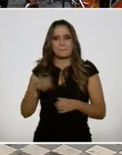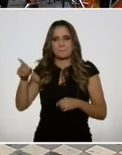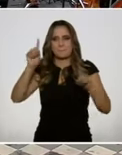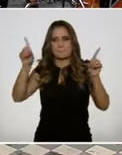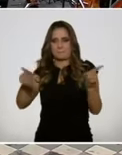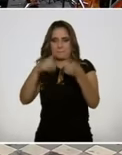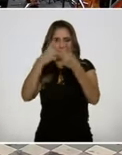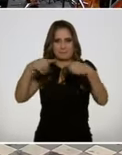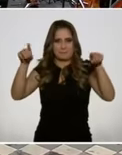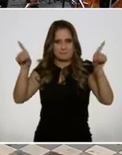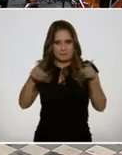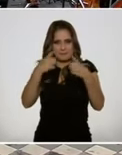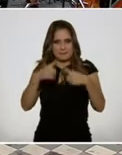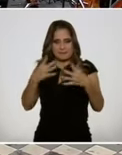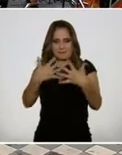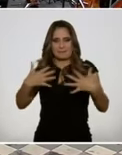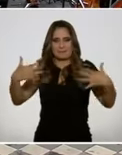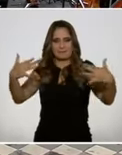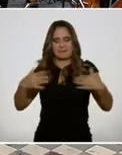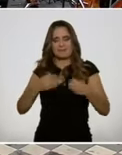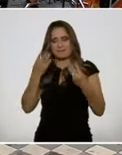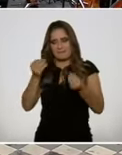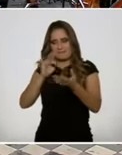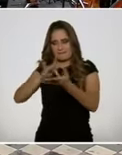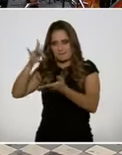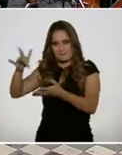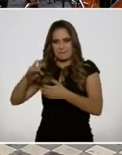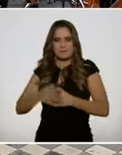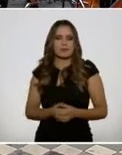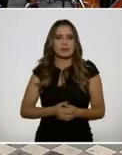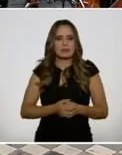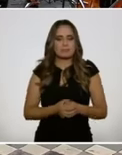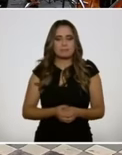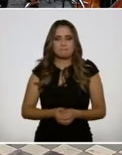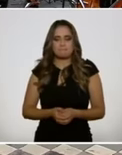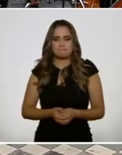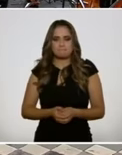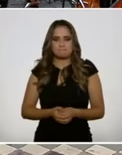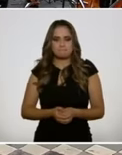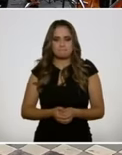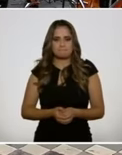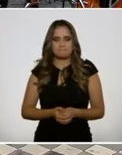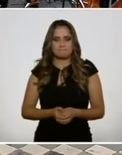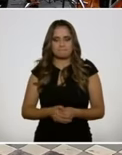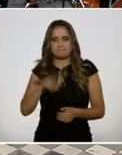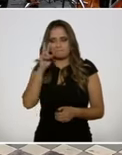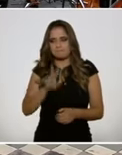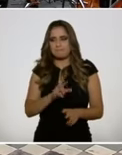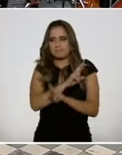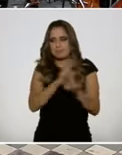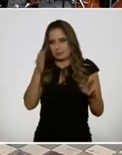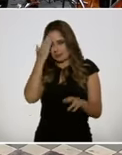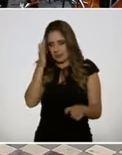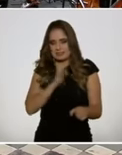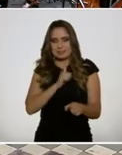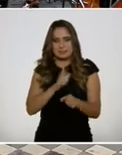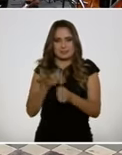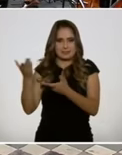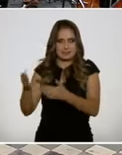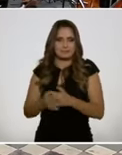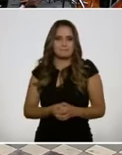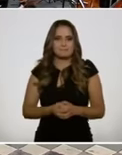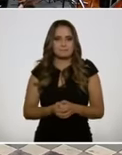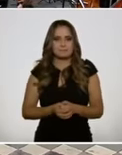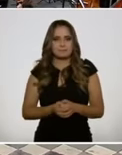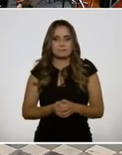la orquesta, muchas gracias, muchísimas gracias. Yo creo que es un reconocimiento muy especial. Y